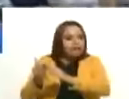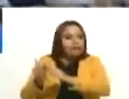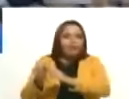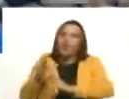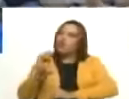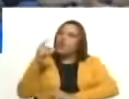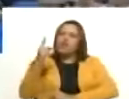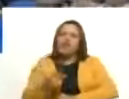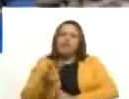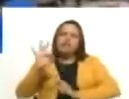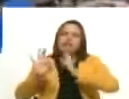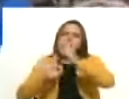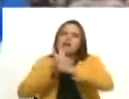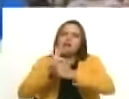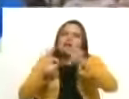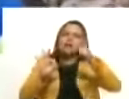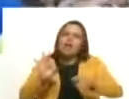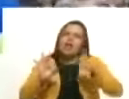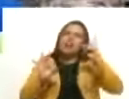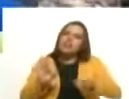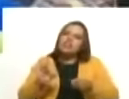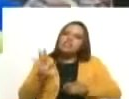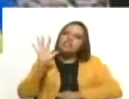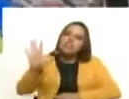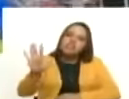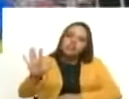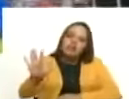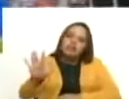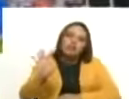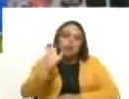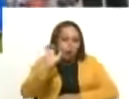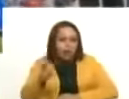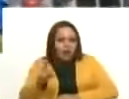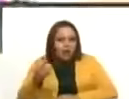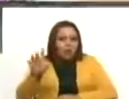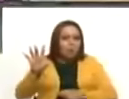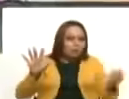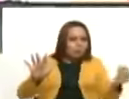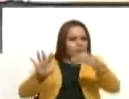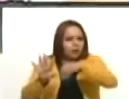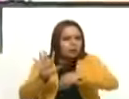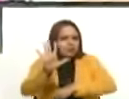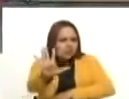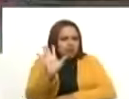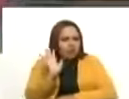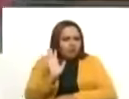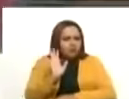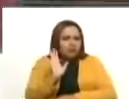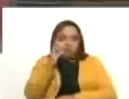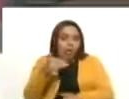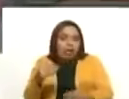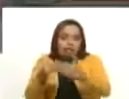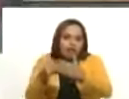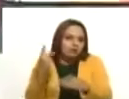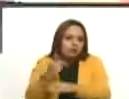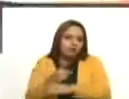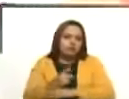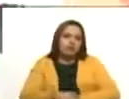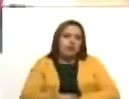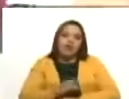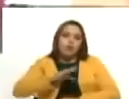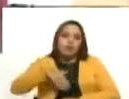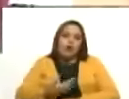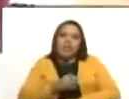tres, sino que tienen que ser cinco, bueno, que sean cinco, no nos paremos en eso. Lo que no podemos tener es 300, porque